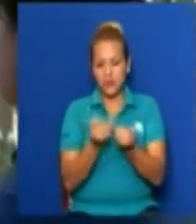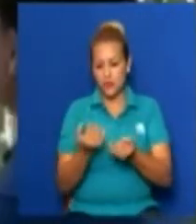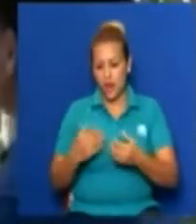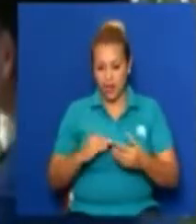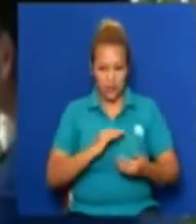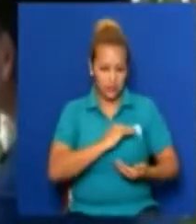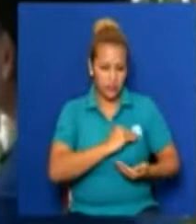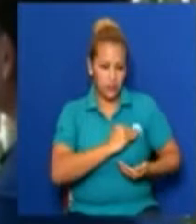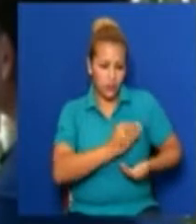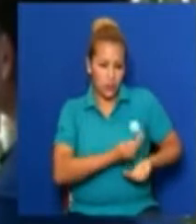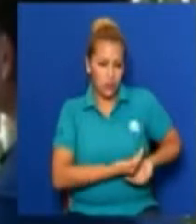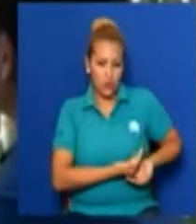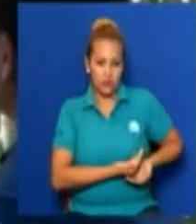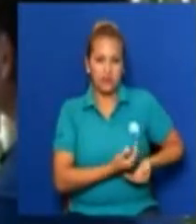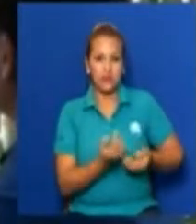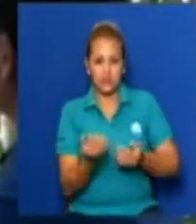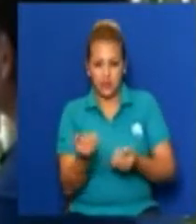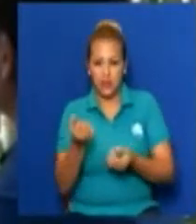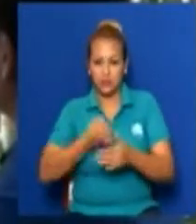no. Una vez yo